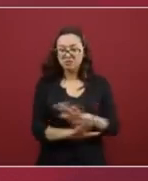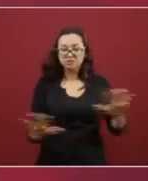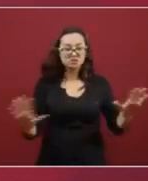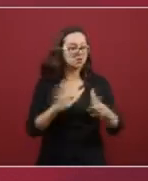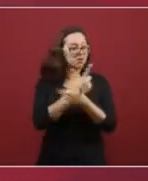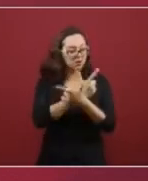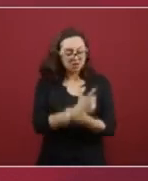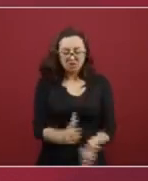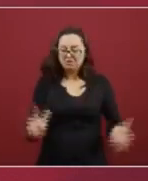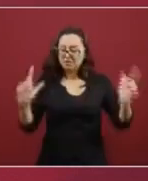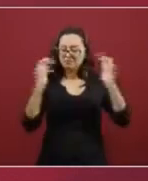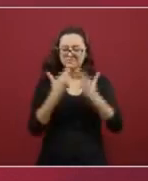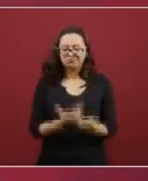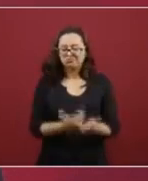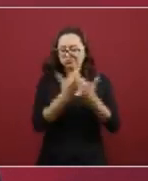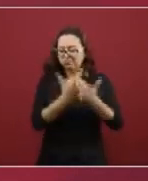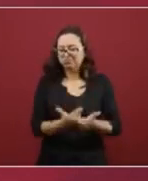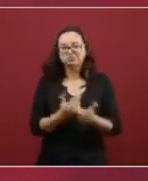libertad en abundancia,